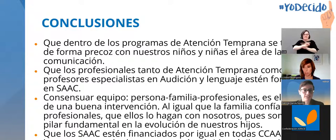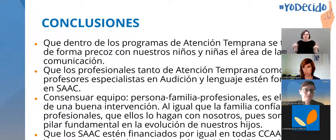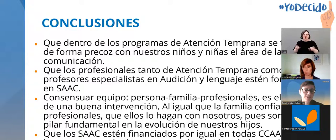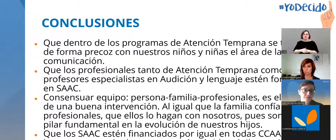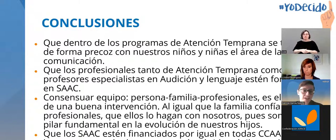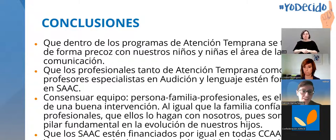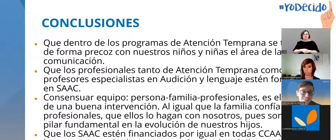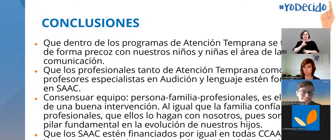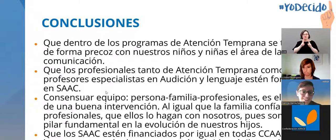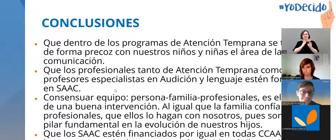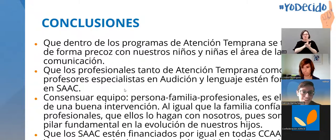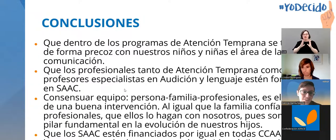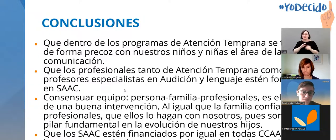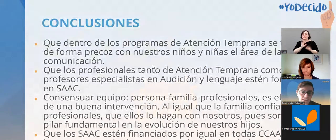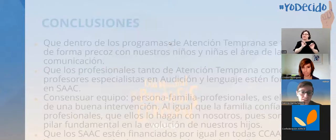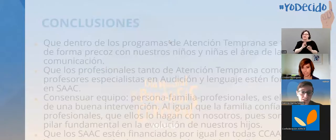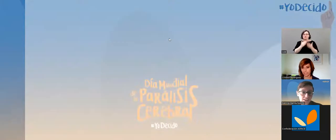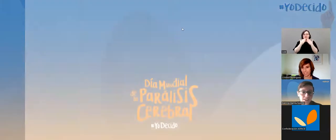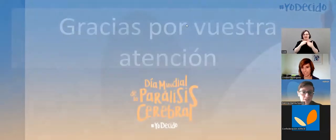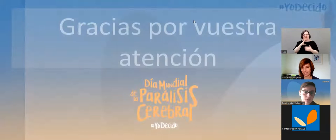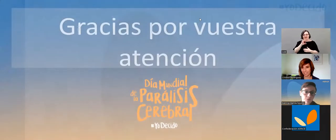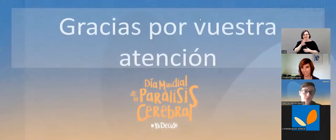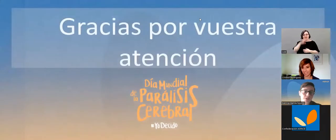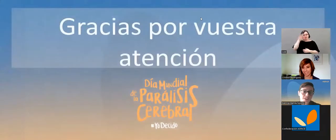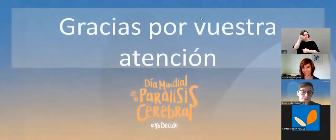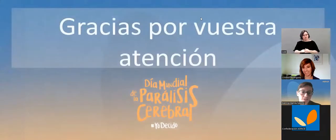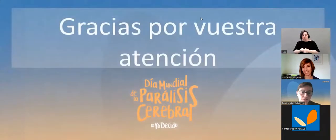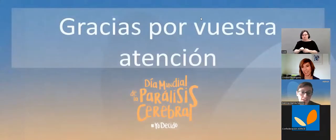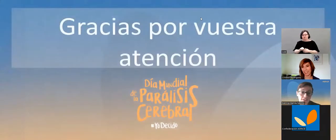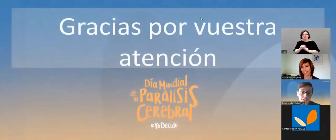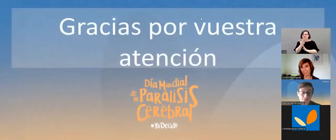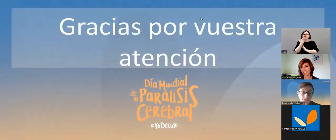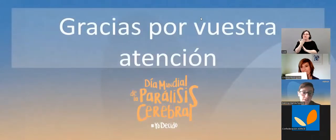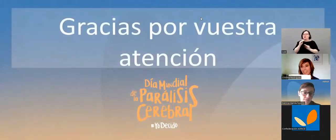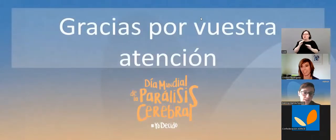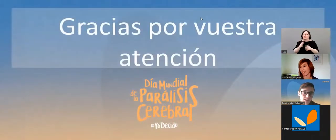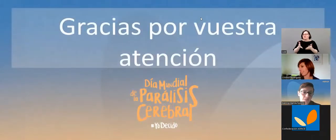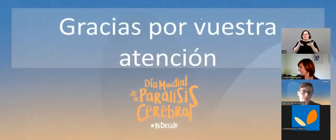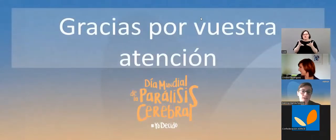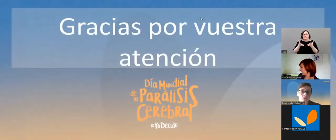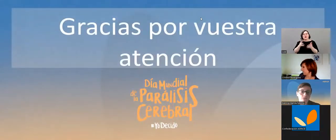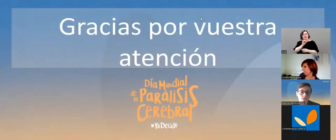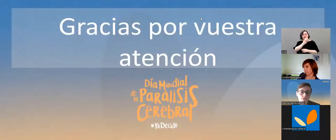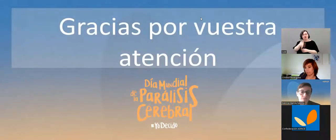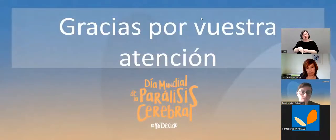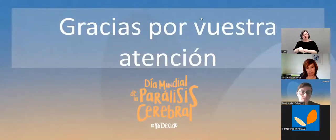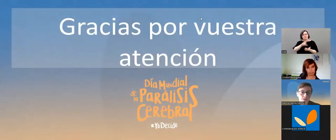Así es, muchísimas gracias, Cristina. Me ha encantado tu presentación. Efectivamente me